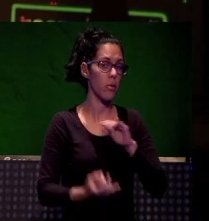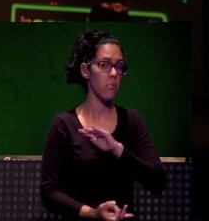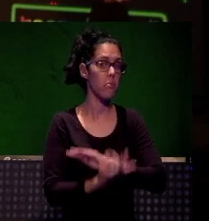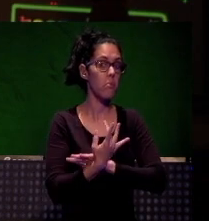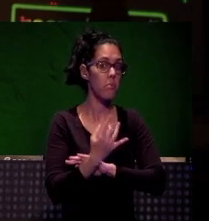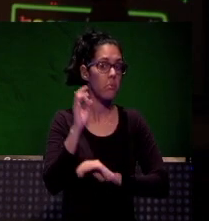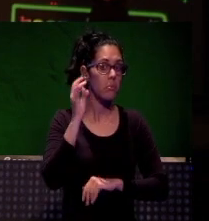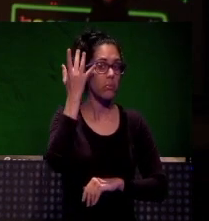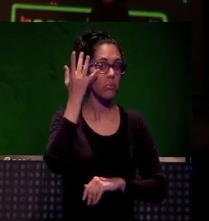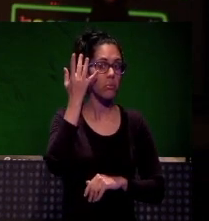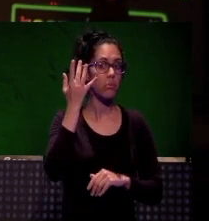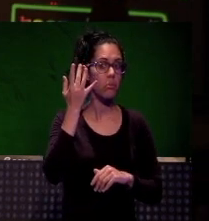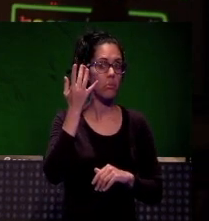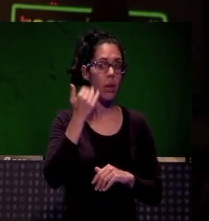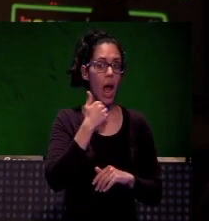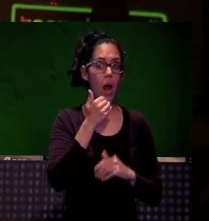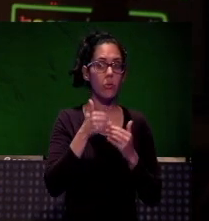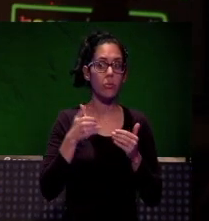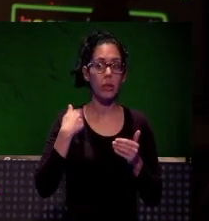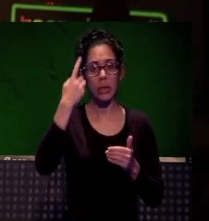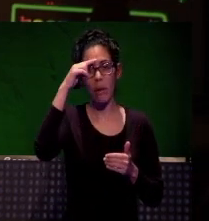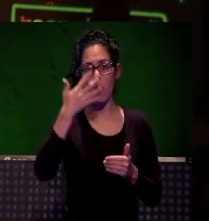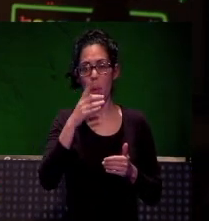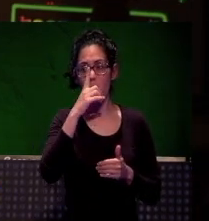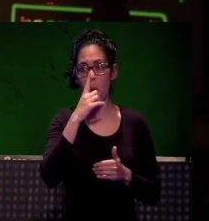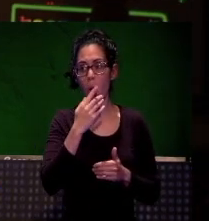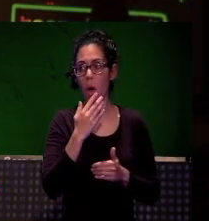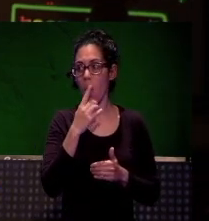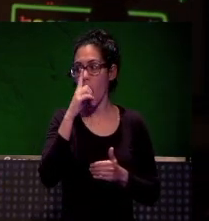más o menos más o menos años